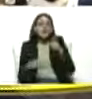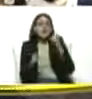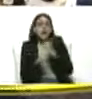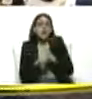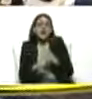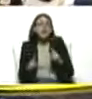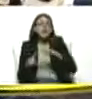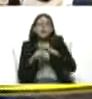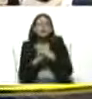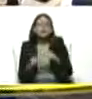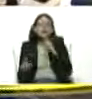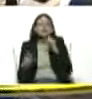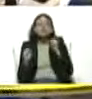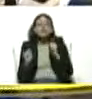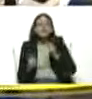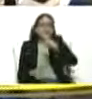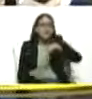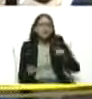circunstancias.